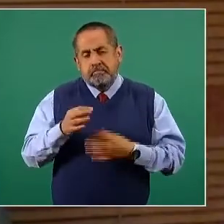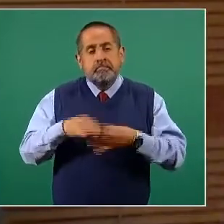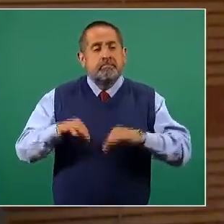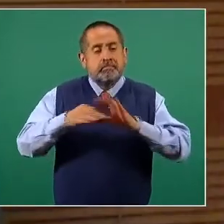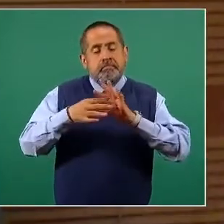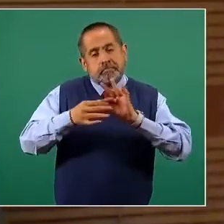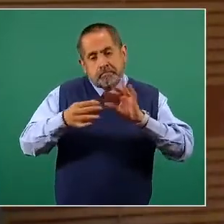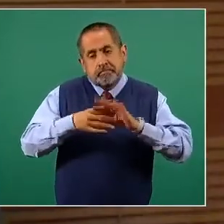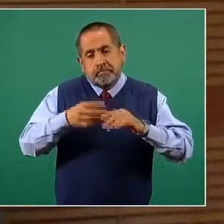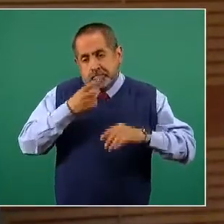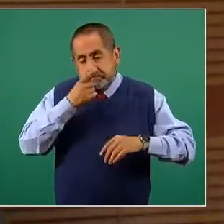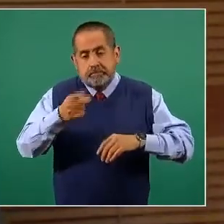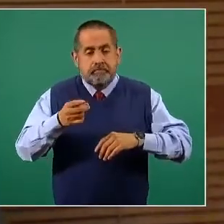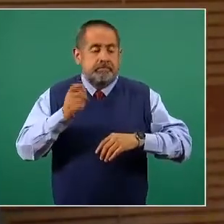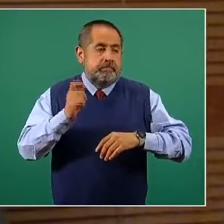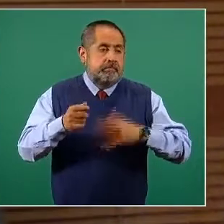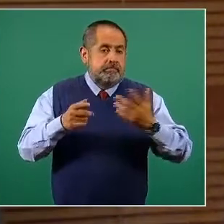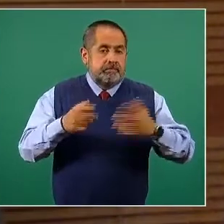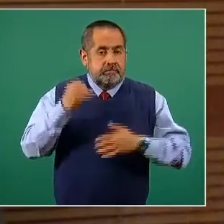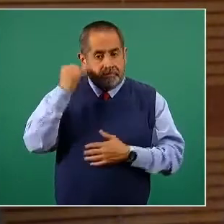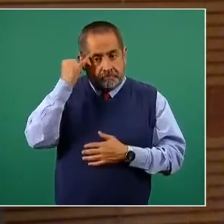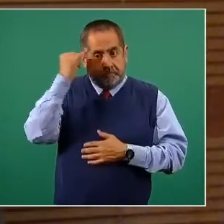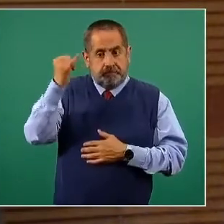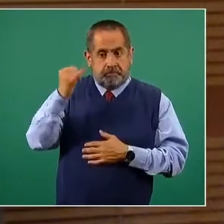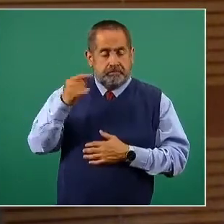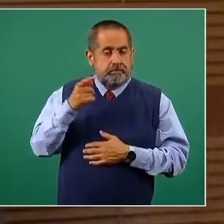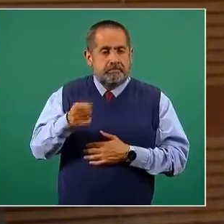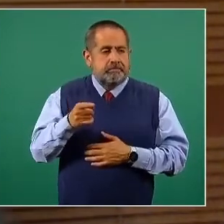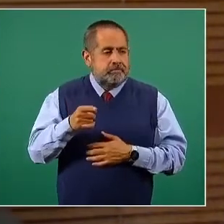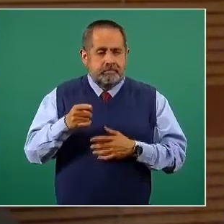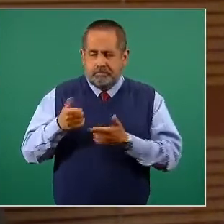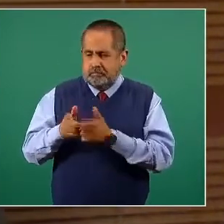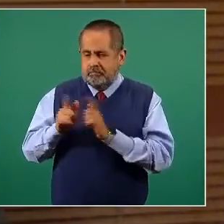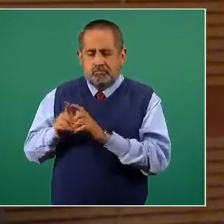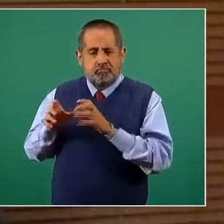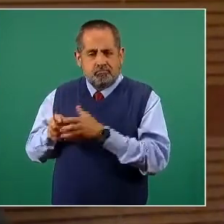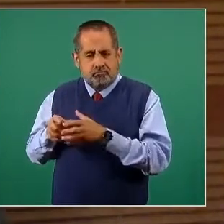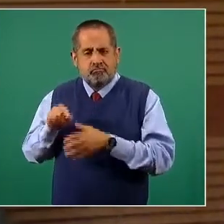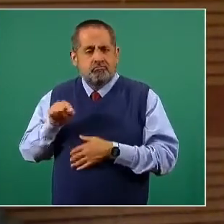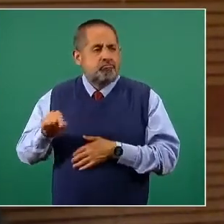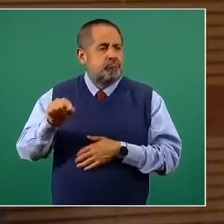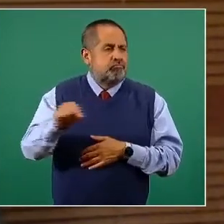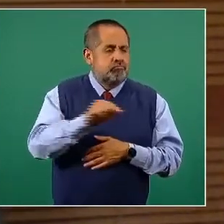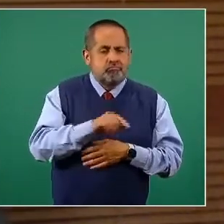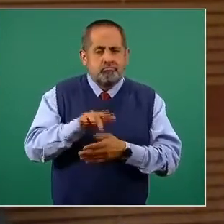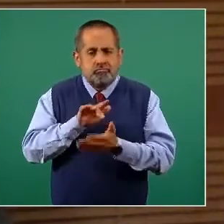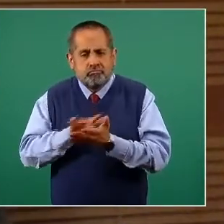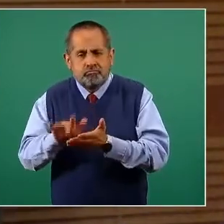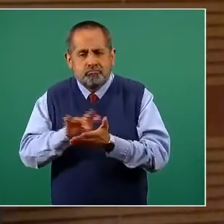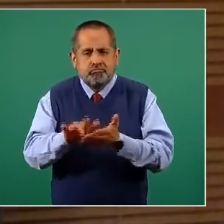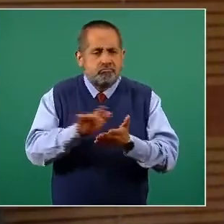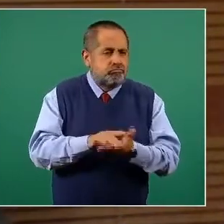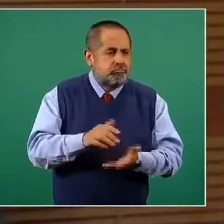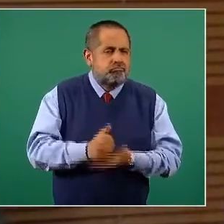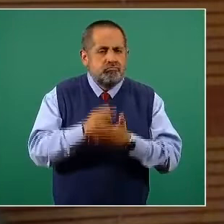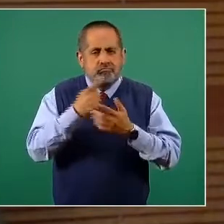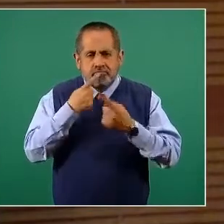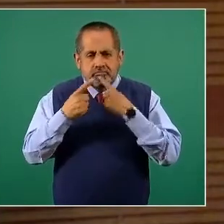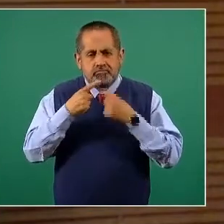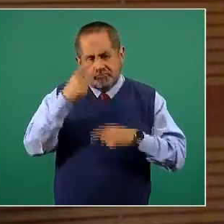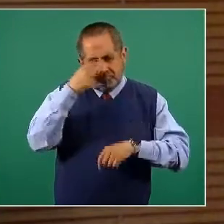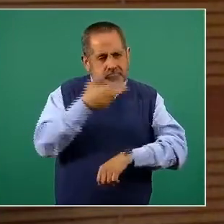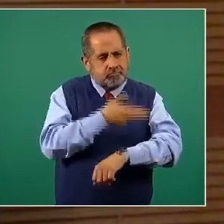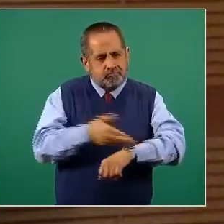también la idea de tener estas brigadas con un equipo de apoyo que nos permita